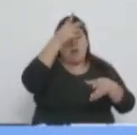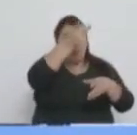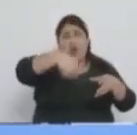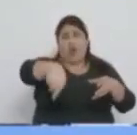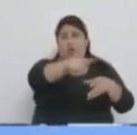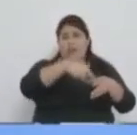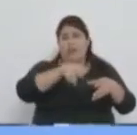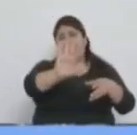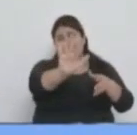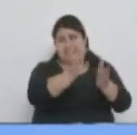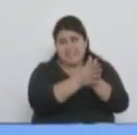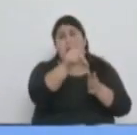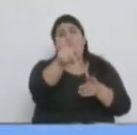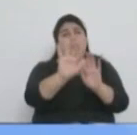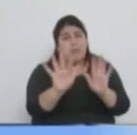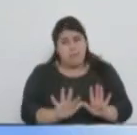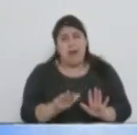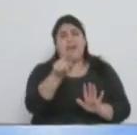Mire,